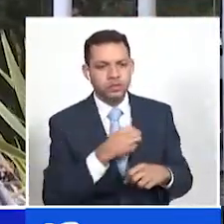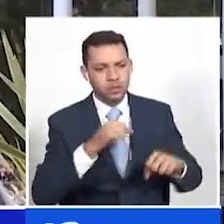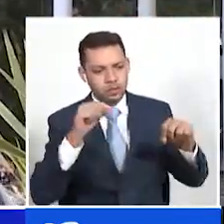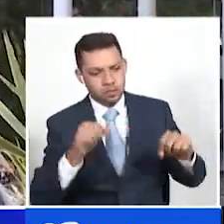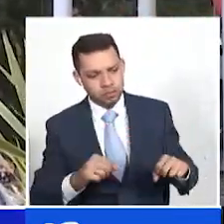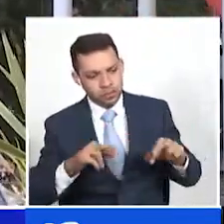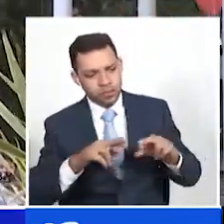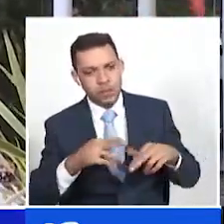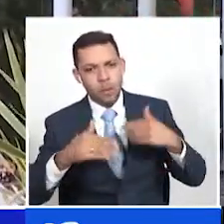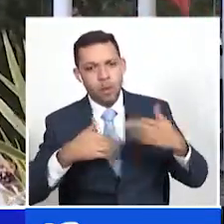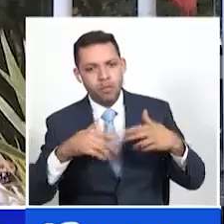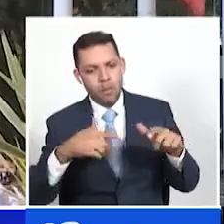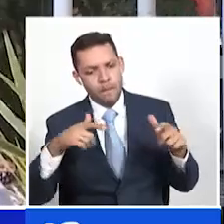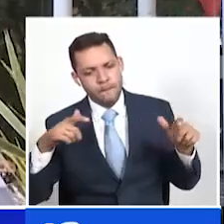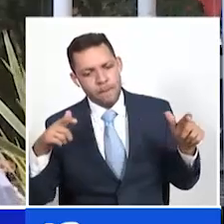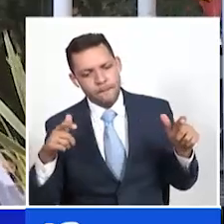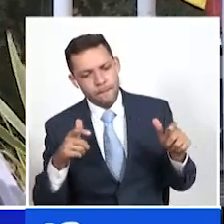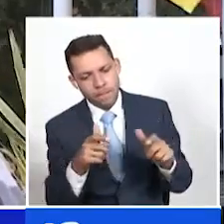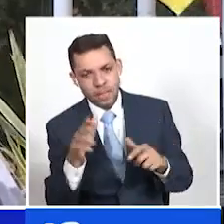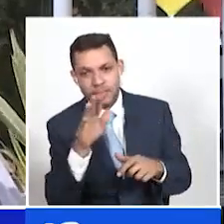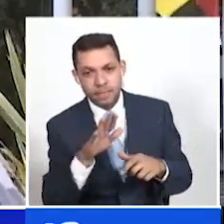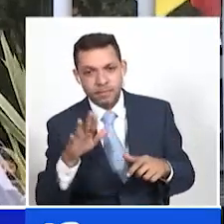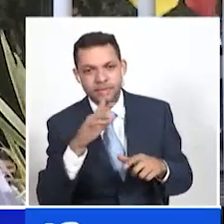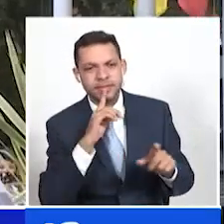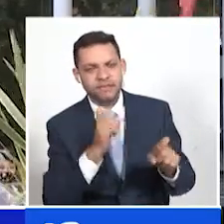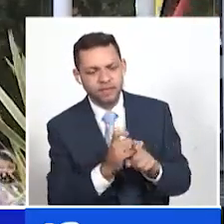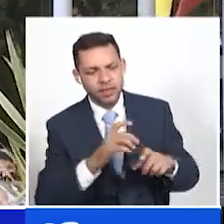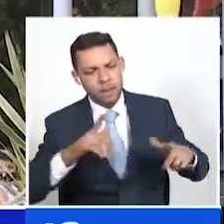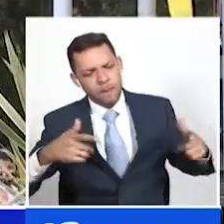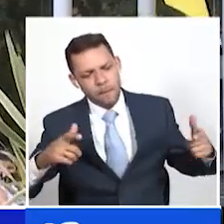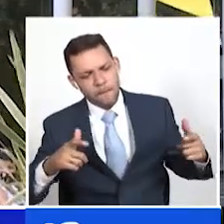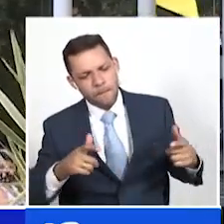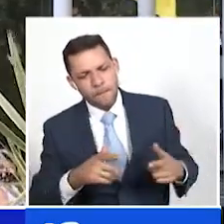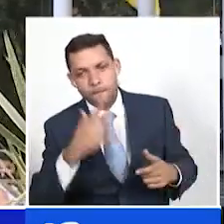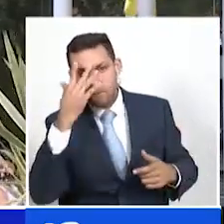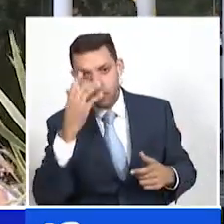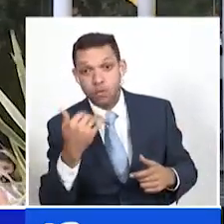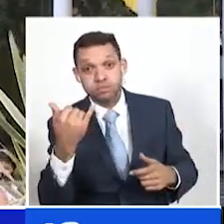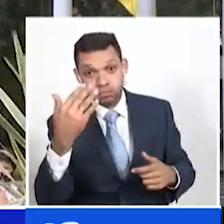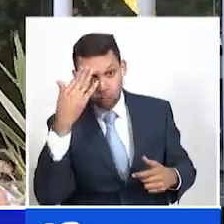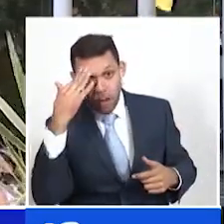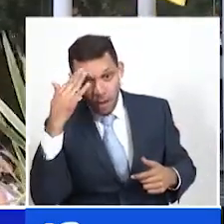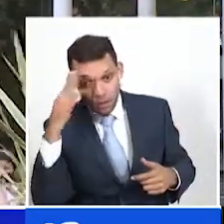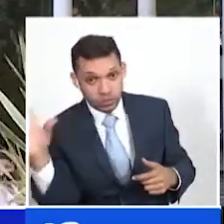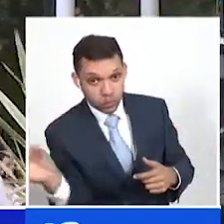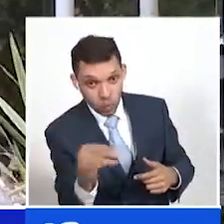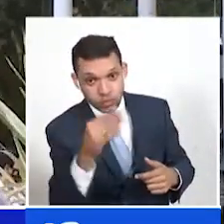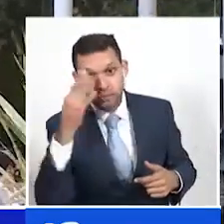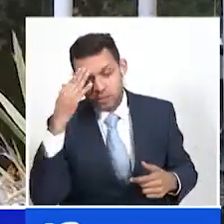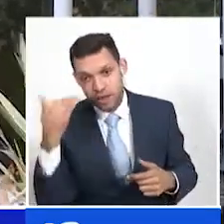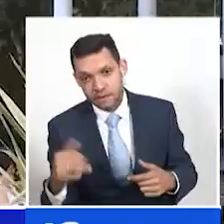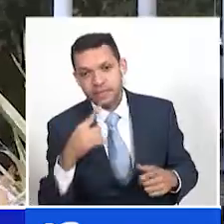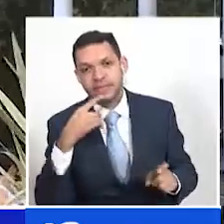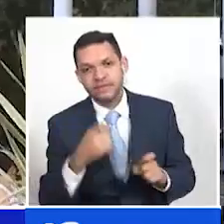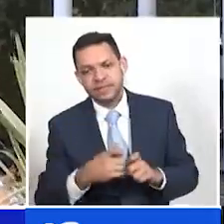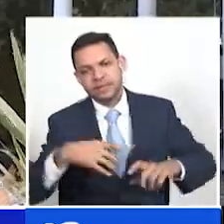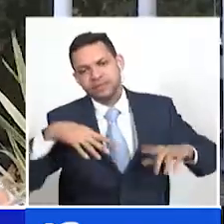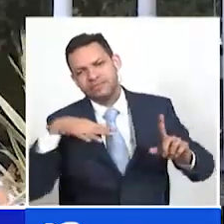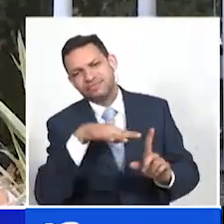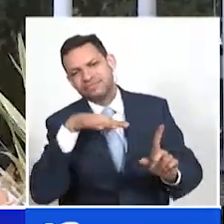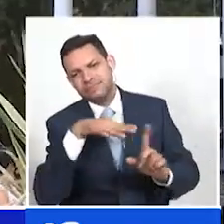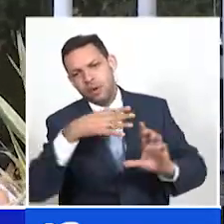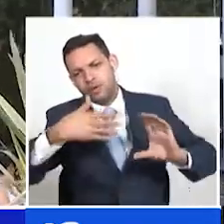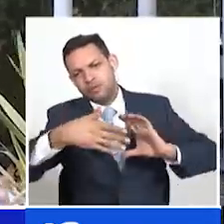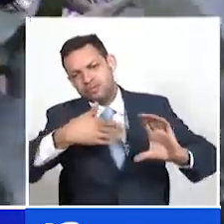leve disminución este año en el departamento, porque bien saben que las condiciones del clima han influido mucho en el tema de lo que son